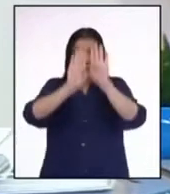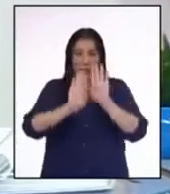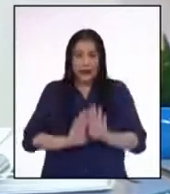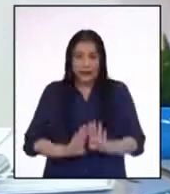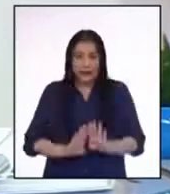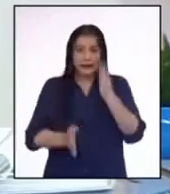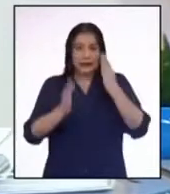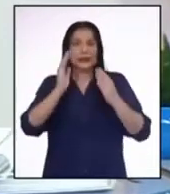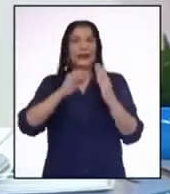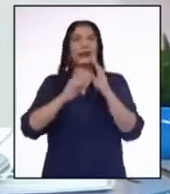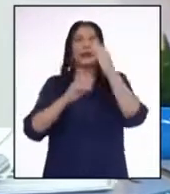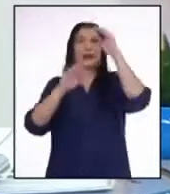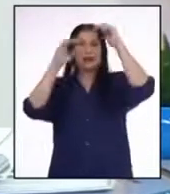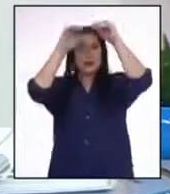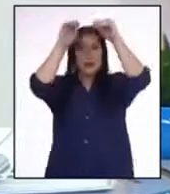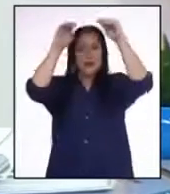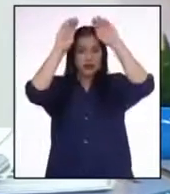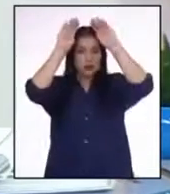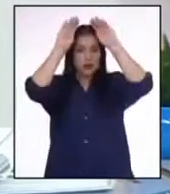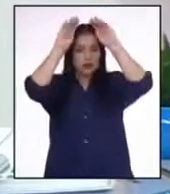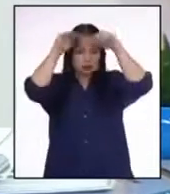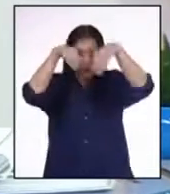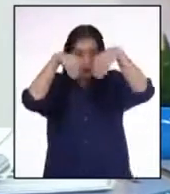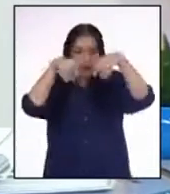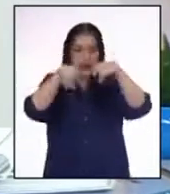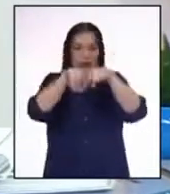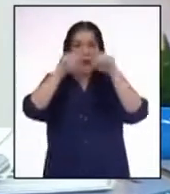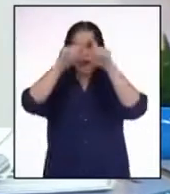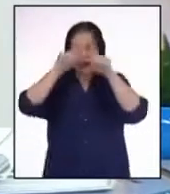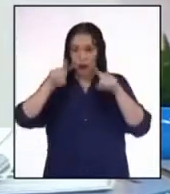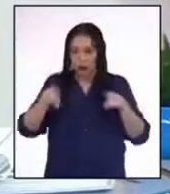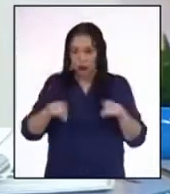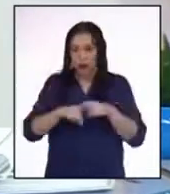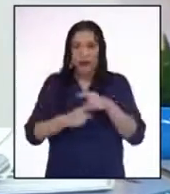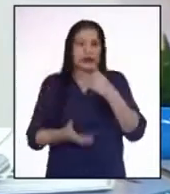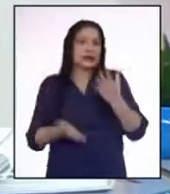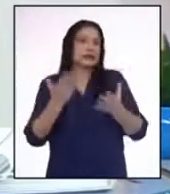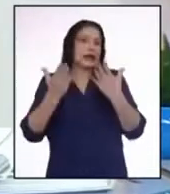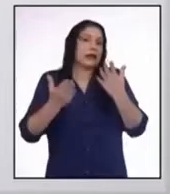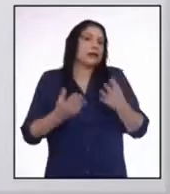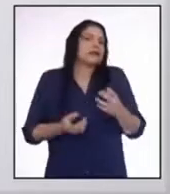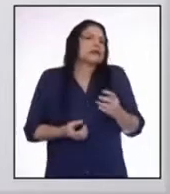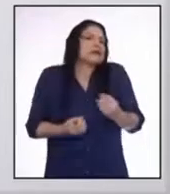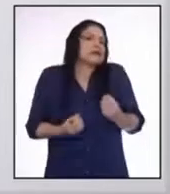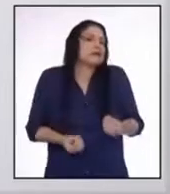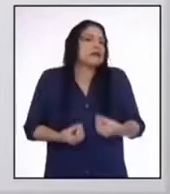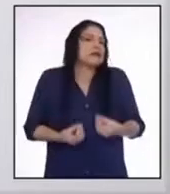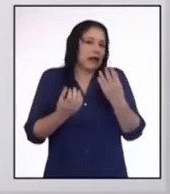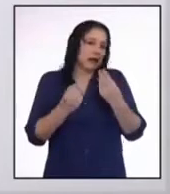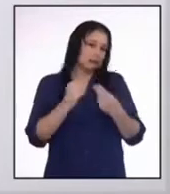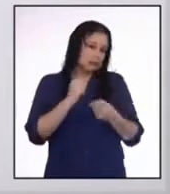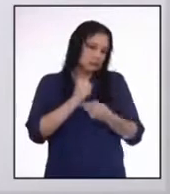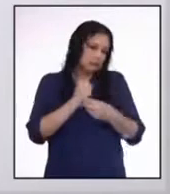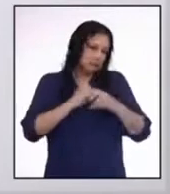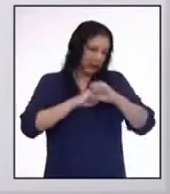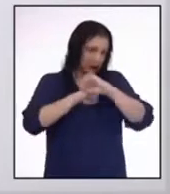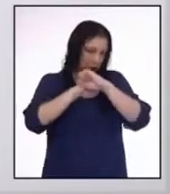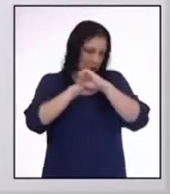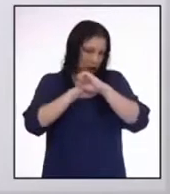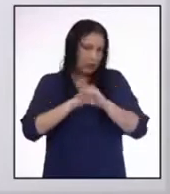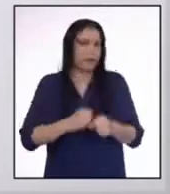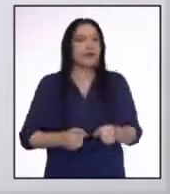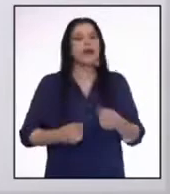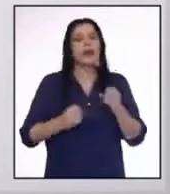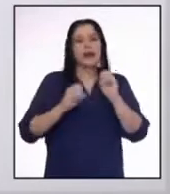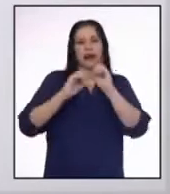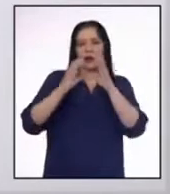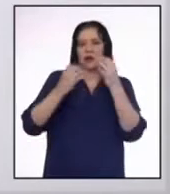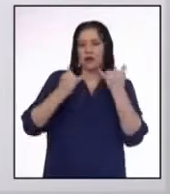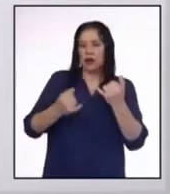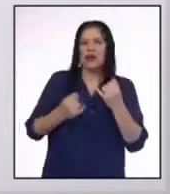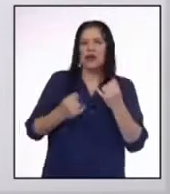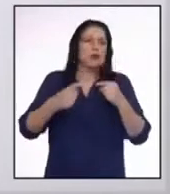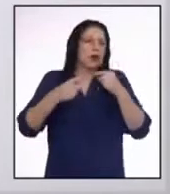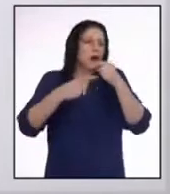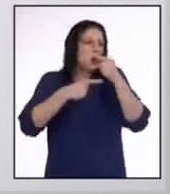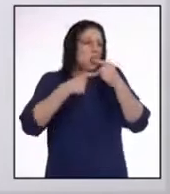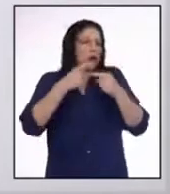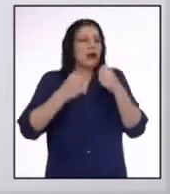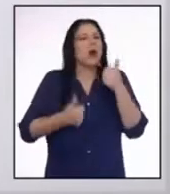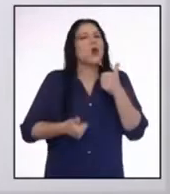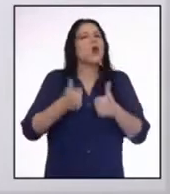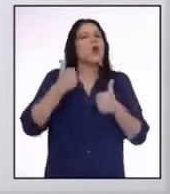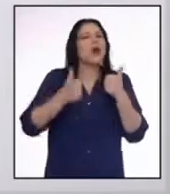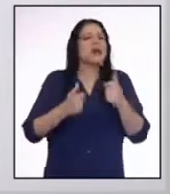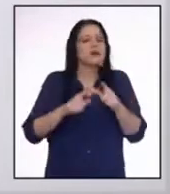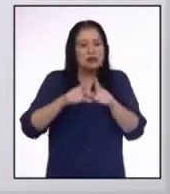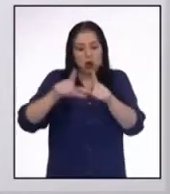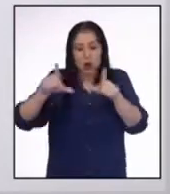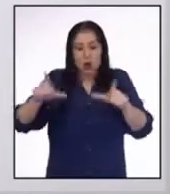que si el techo se cae, se formaría un triángulo y podría dar cierta seguridad. Claro que sí. Ahora vamos a mencionar cuáles podrían